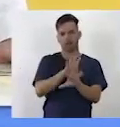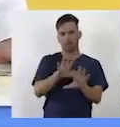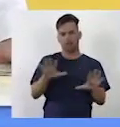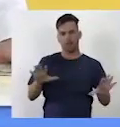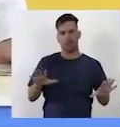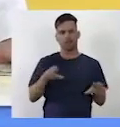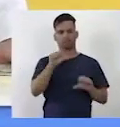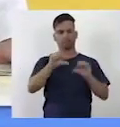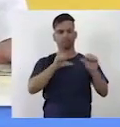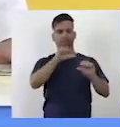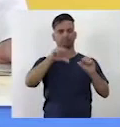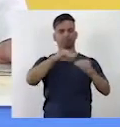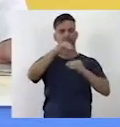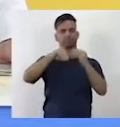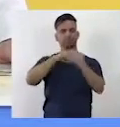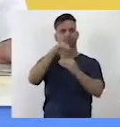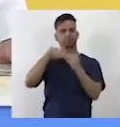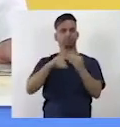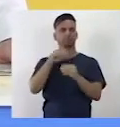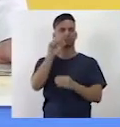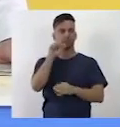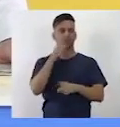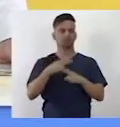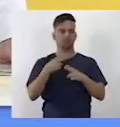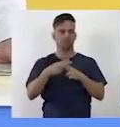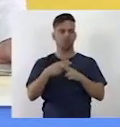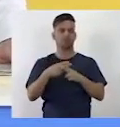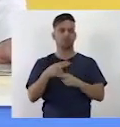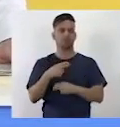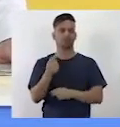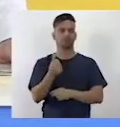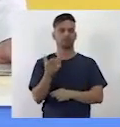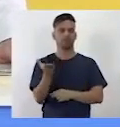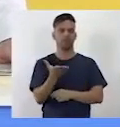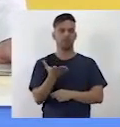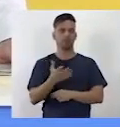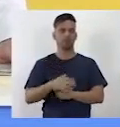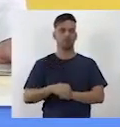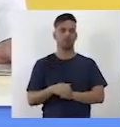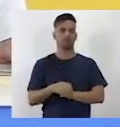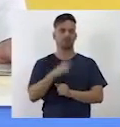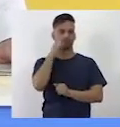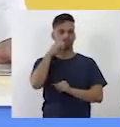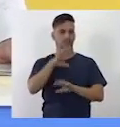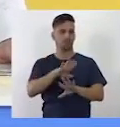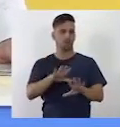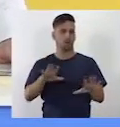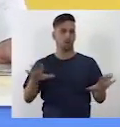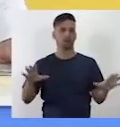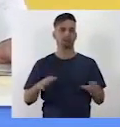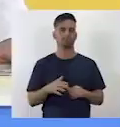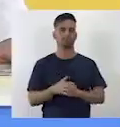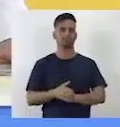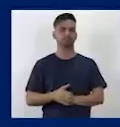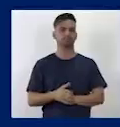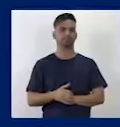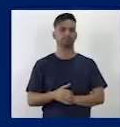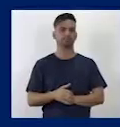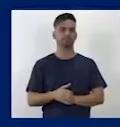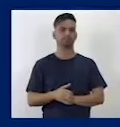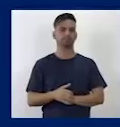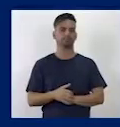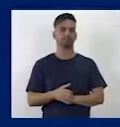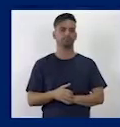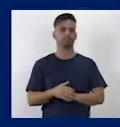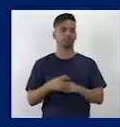ha ocurrido está ocurriendo una reacción espontánea bien sin embargo si